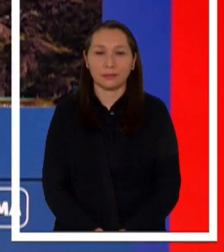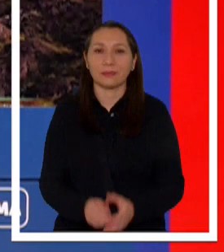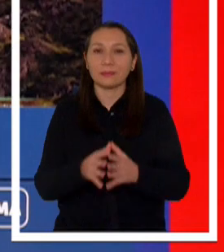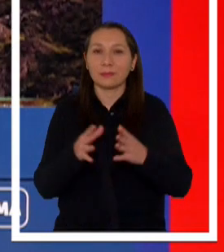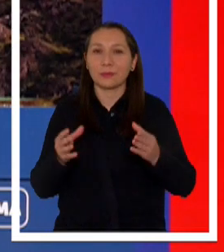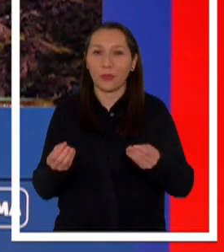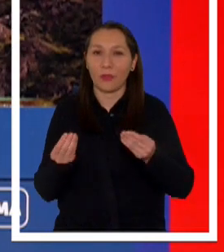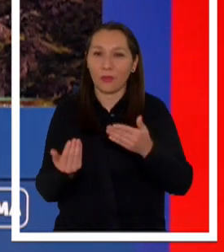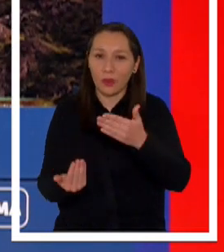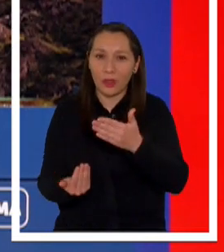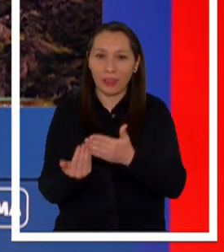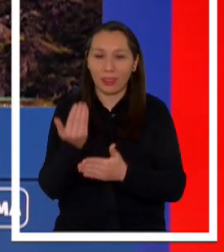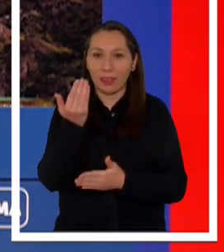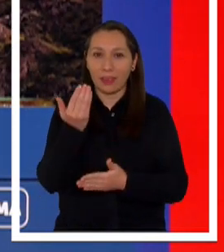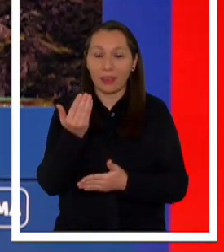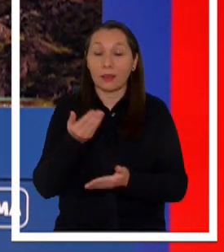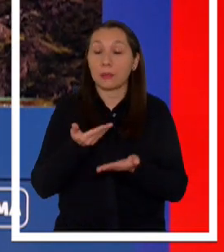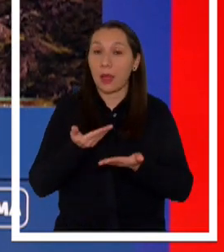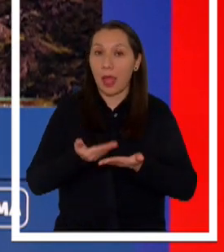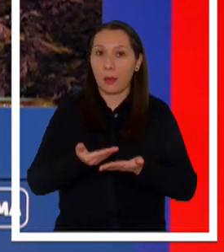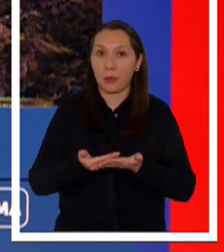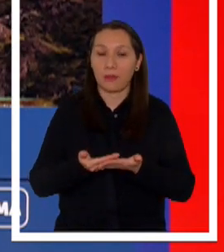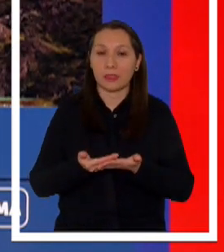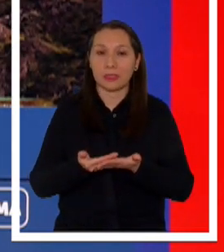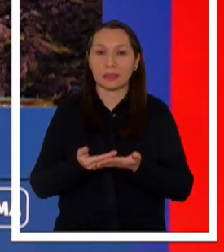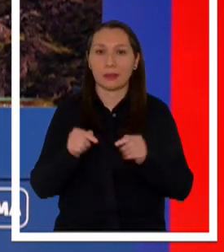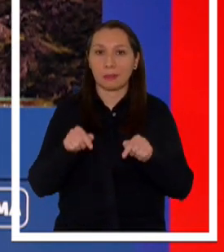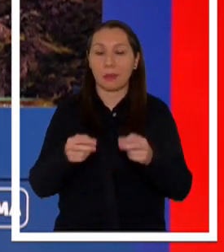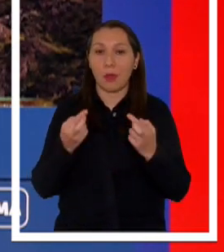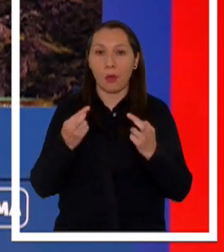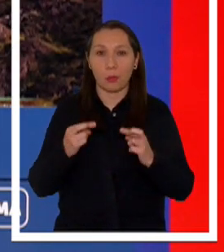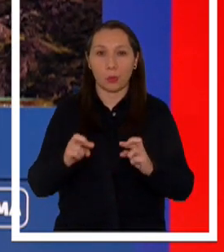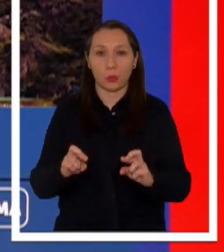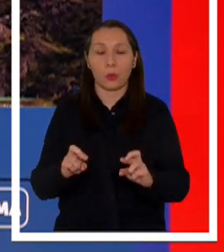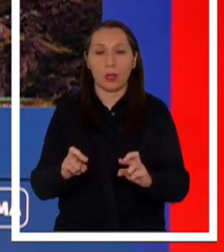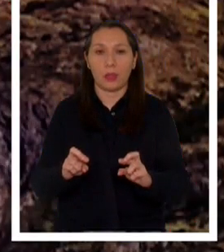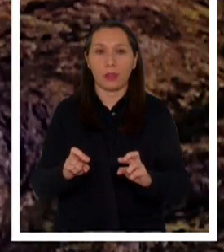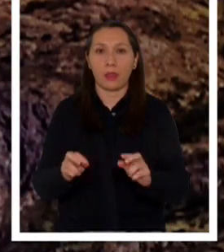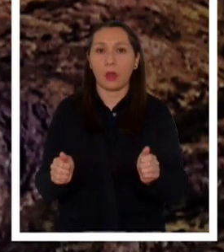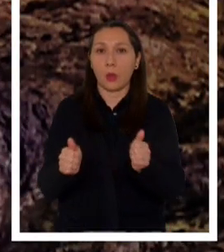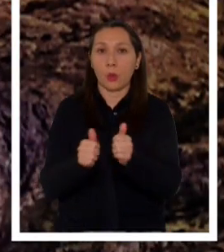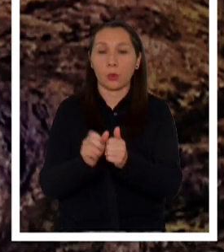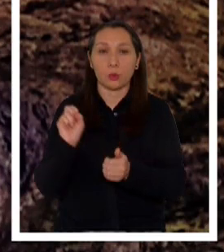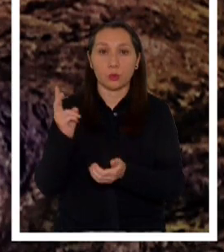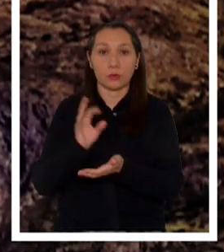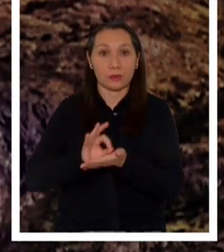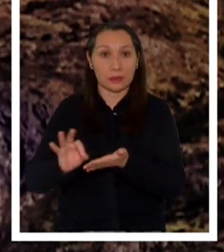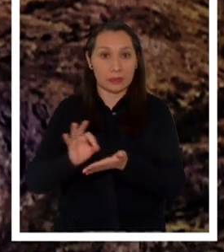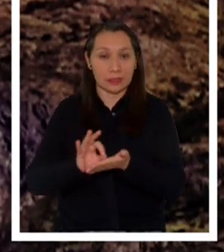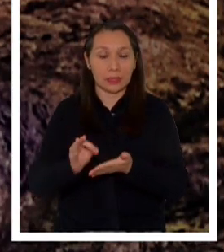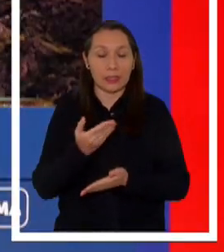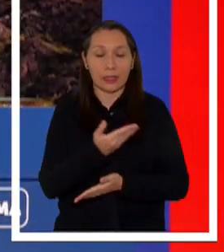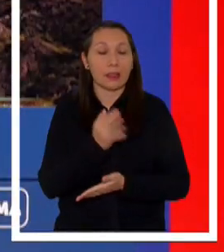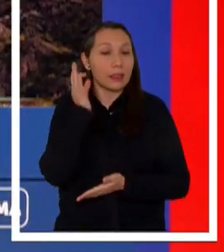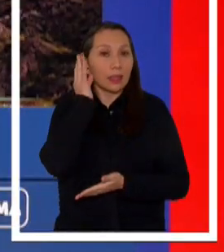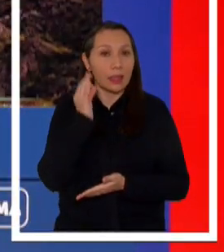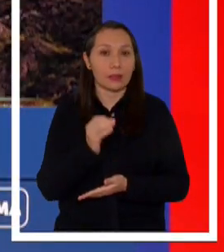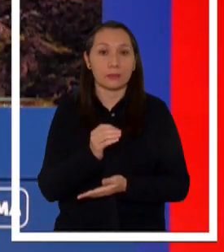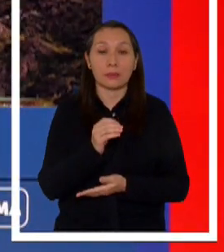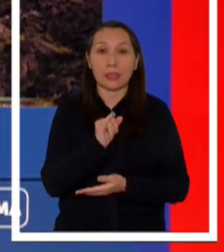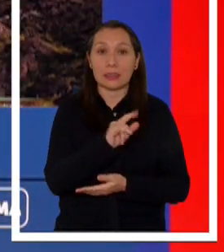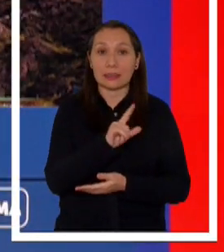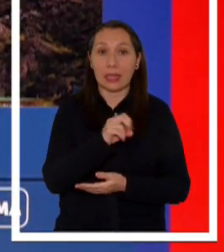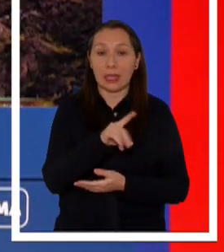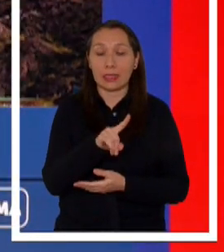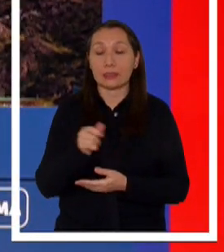muy buenos días aprovechar esta oportunidad junto a la subsecretaria antonillanes